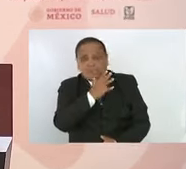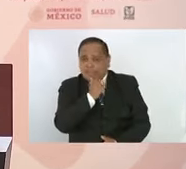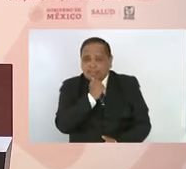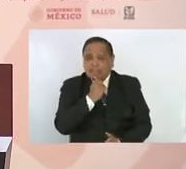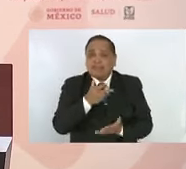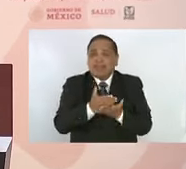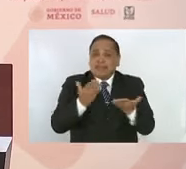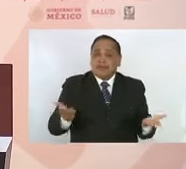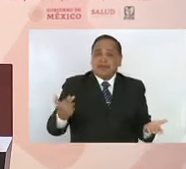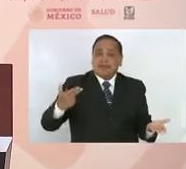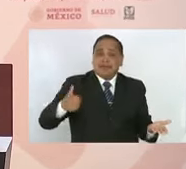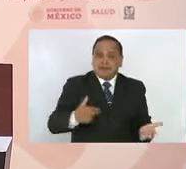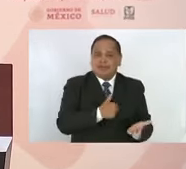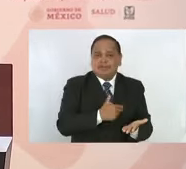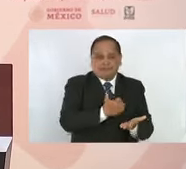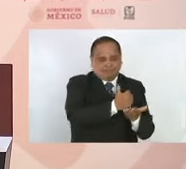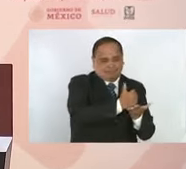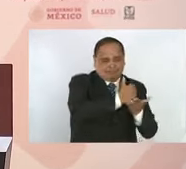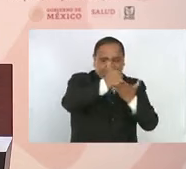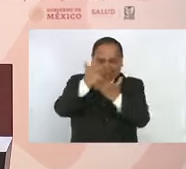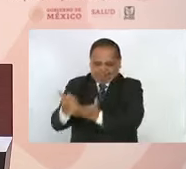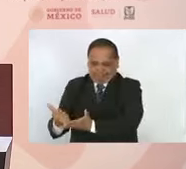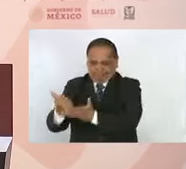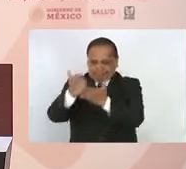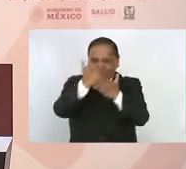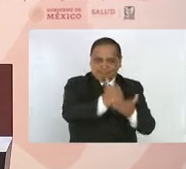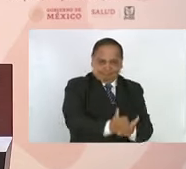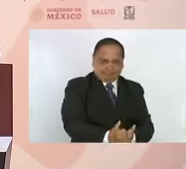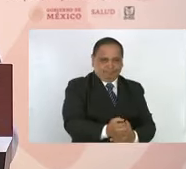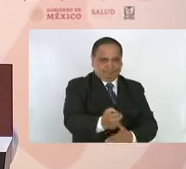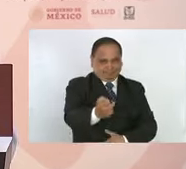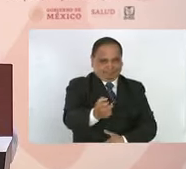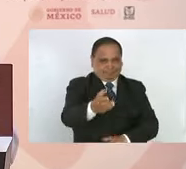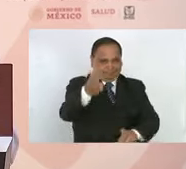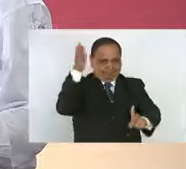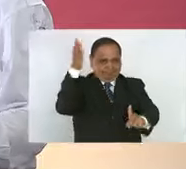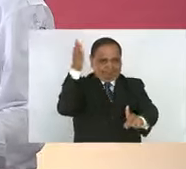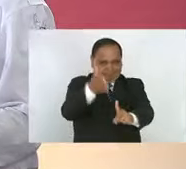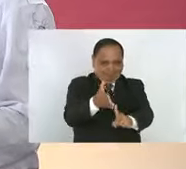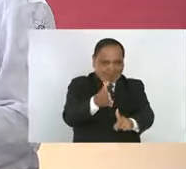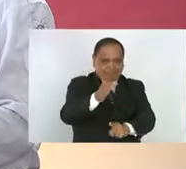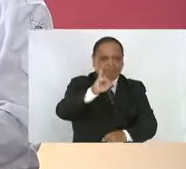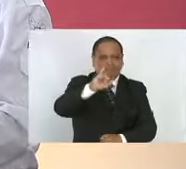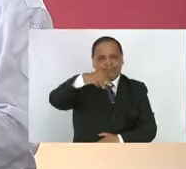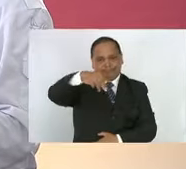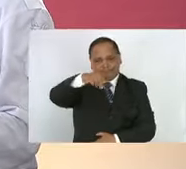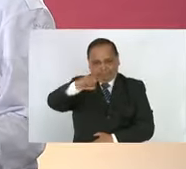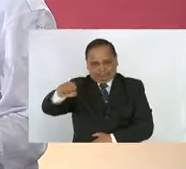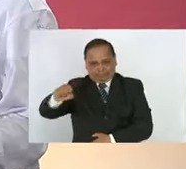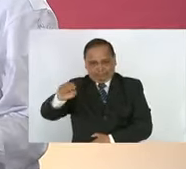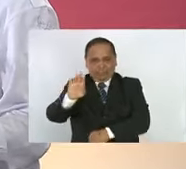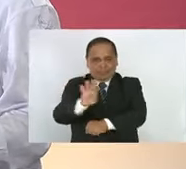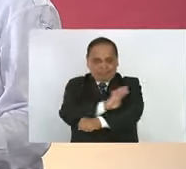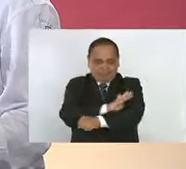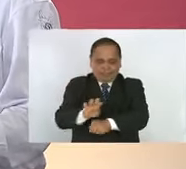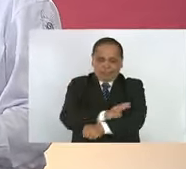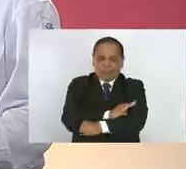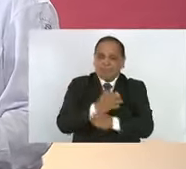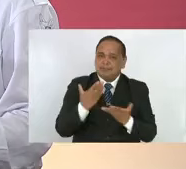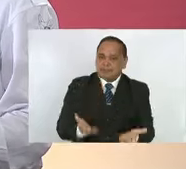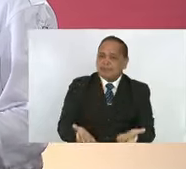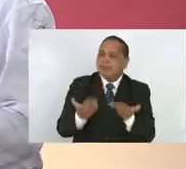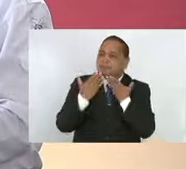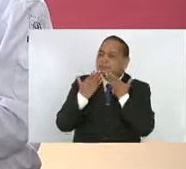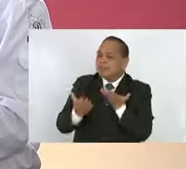a nuestro mecanismo de colaboración entre las naciones. El propósito de IMSS Bienestar es otorgar atención médica oportuna